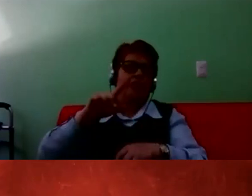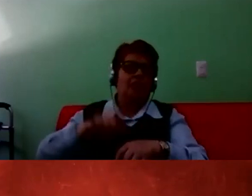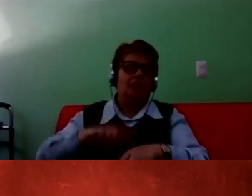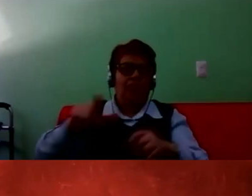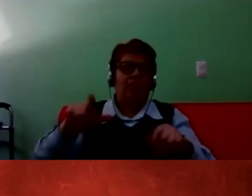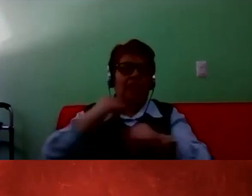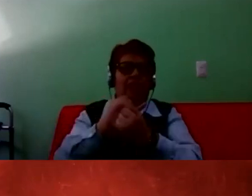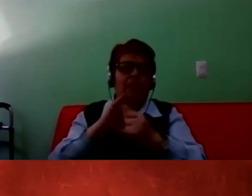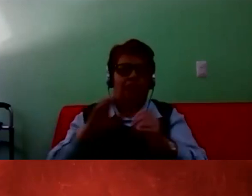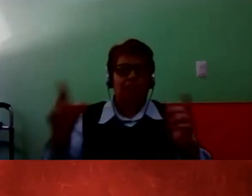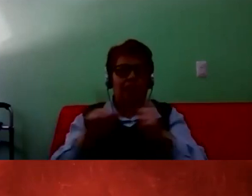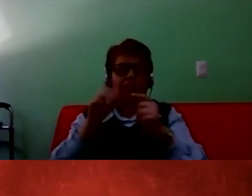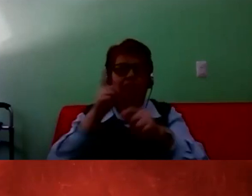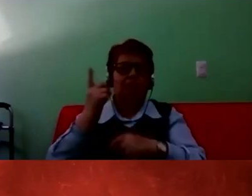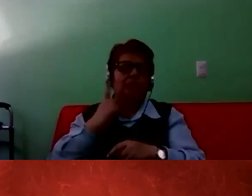cuánto, diputado?